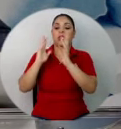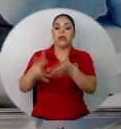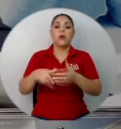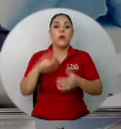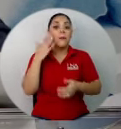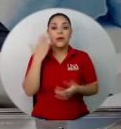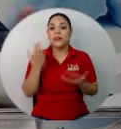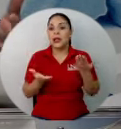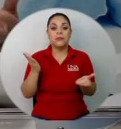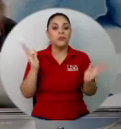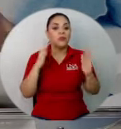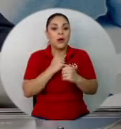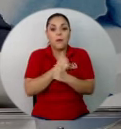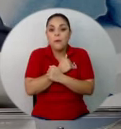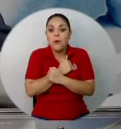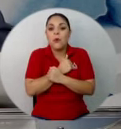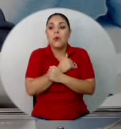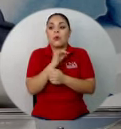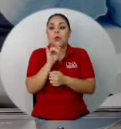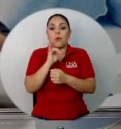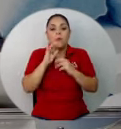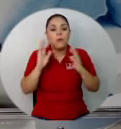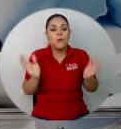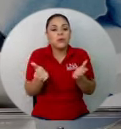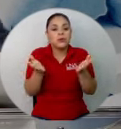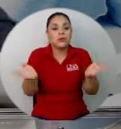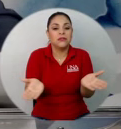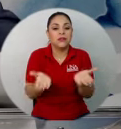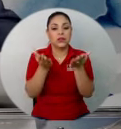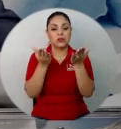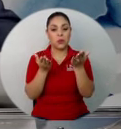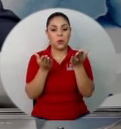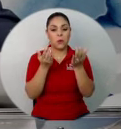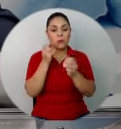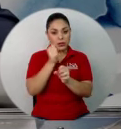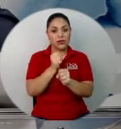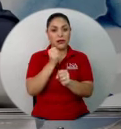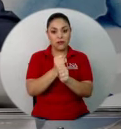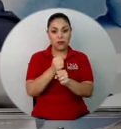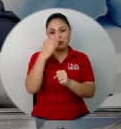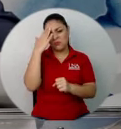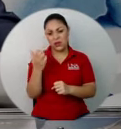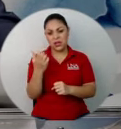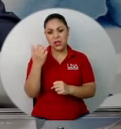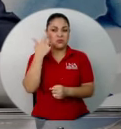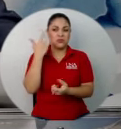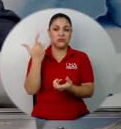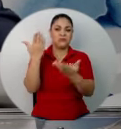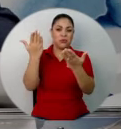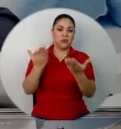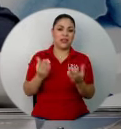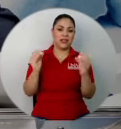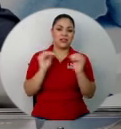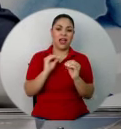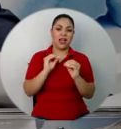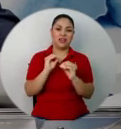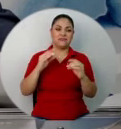tengo ese arraigo, no esa motivación, ese amor por el trabajo. ¿Por qué? Porque precisamente no